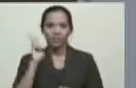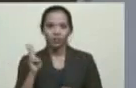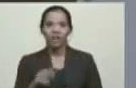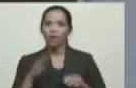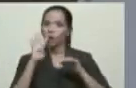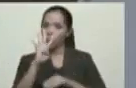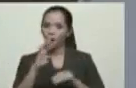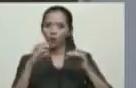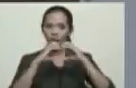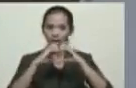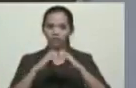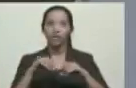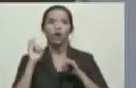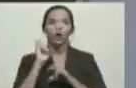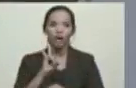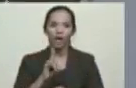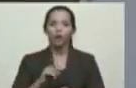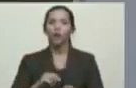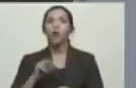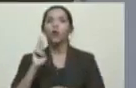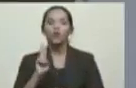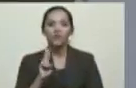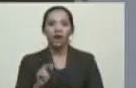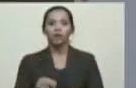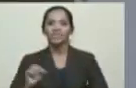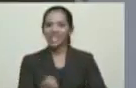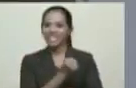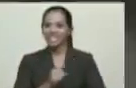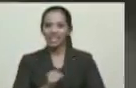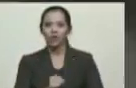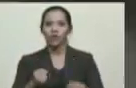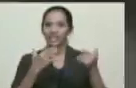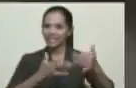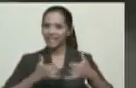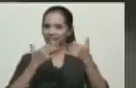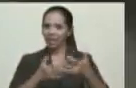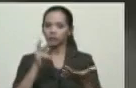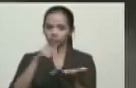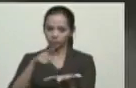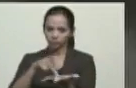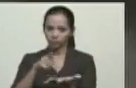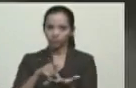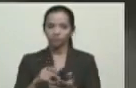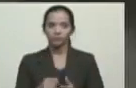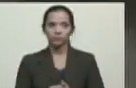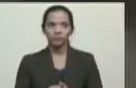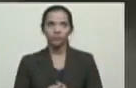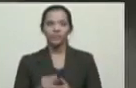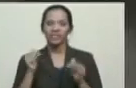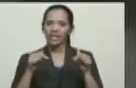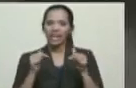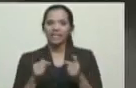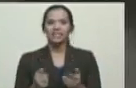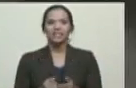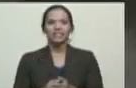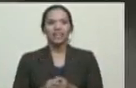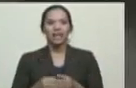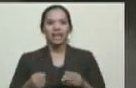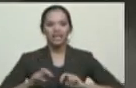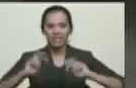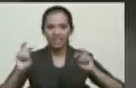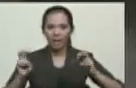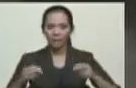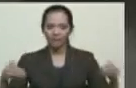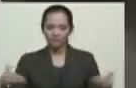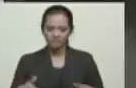urbano, salsero y llanero, estaremos presentes ahí. Aunque esta etapa de resistencia de Venezuela, quizás en